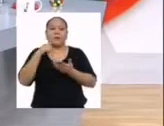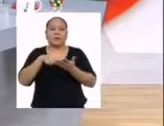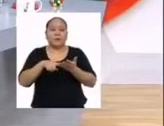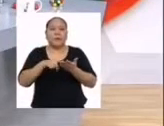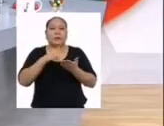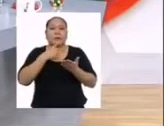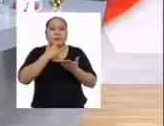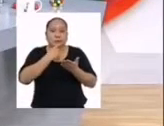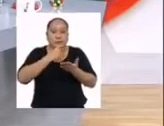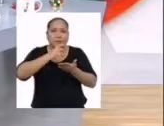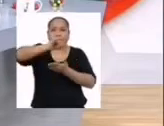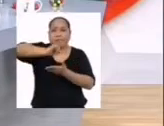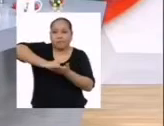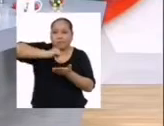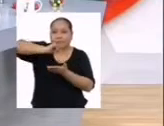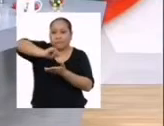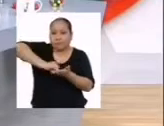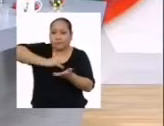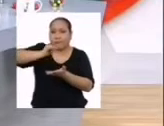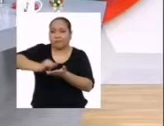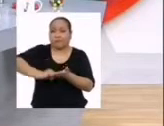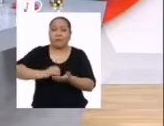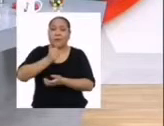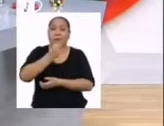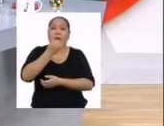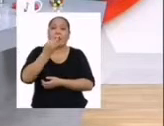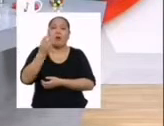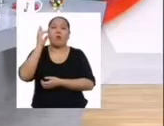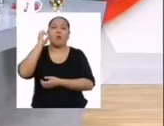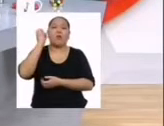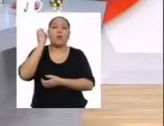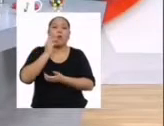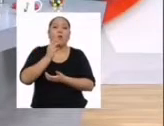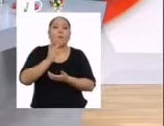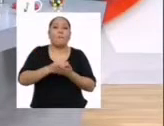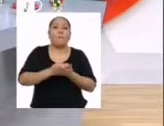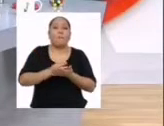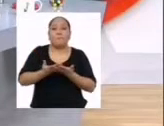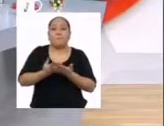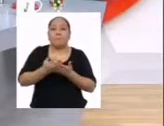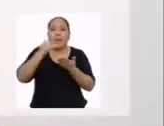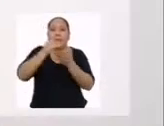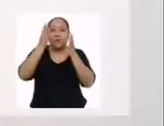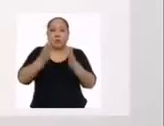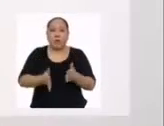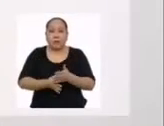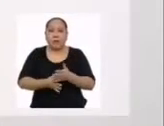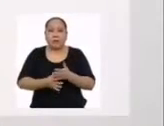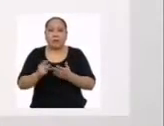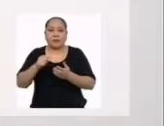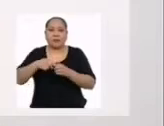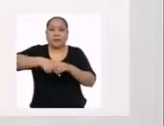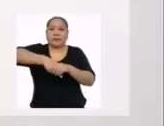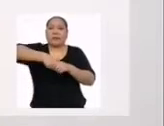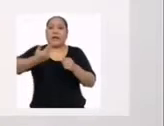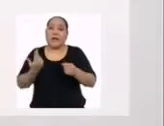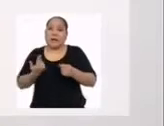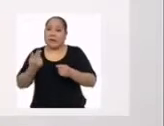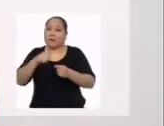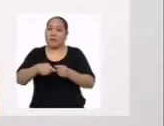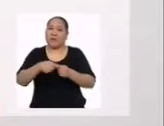en las redes sociales que las y los estudiantes dejan por varios episodios de este tipo. Uy, si te contara,